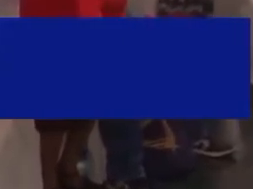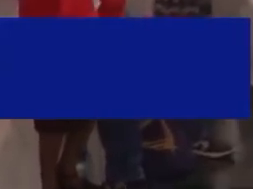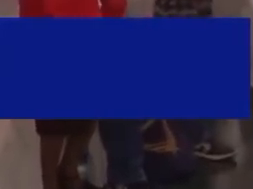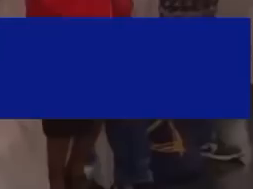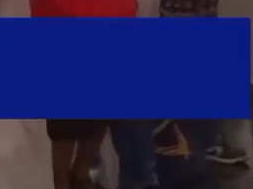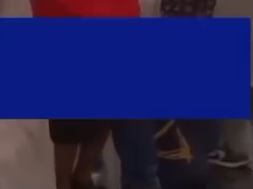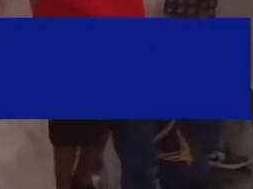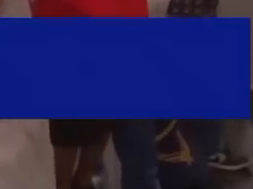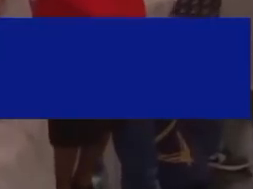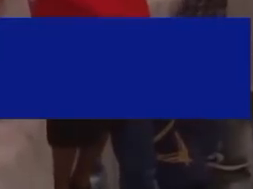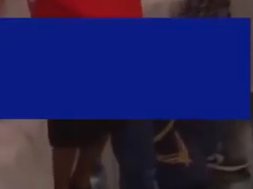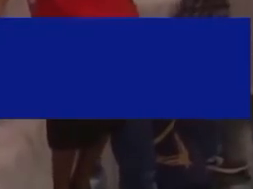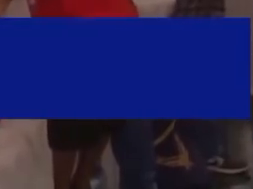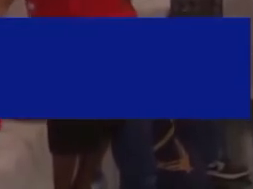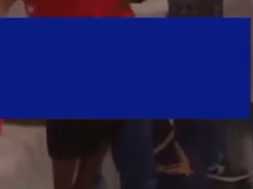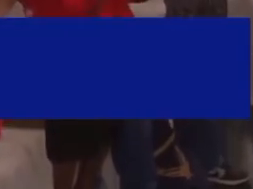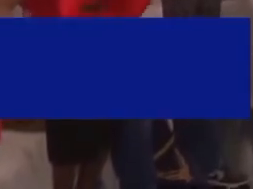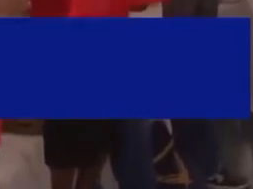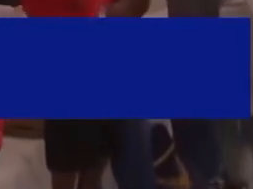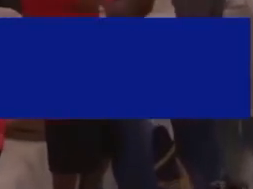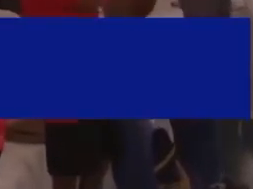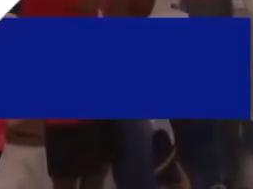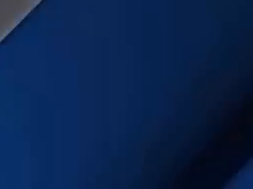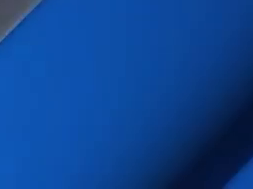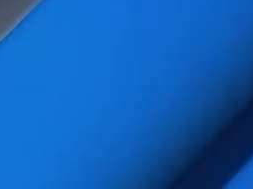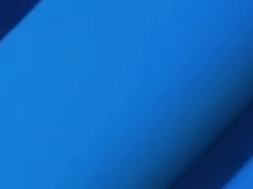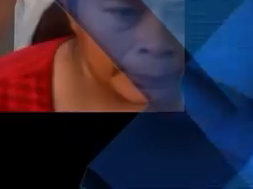respaldo al buen gobierno sandinista.